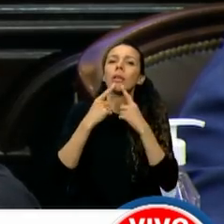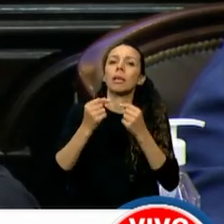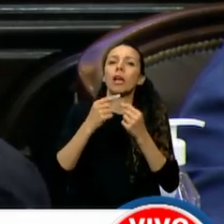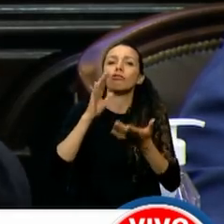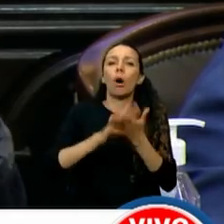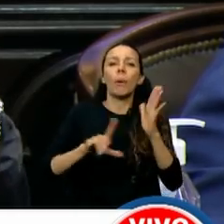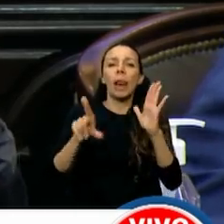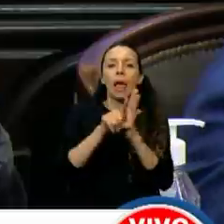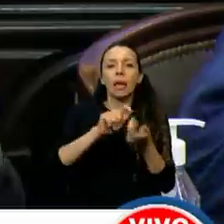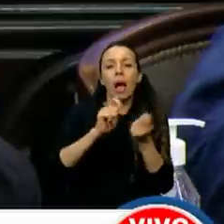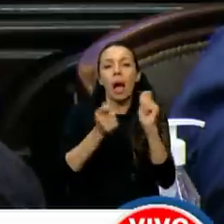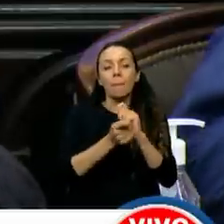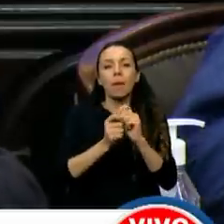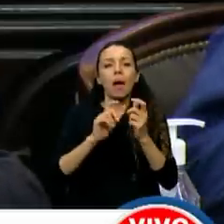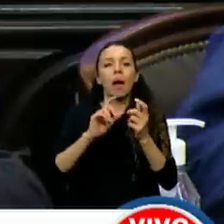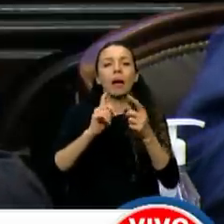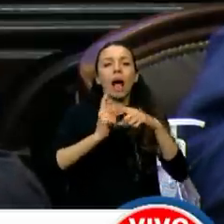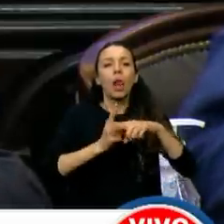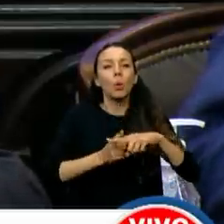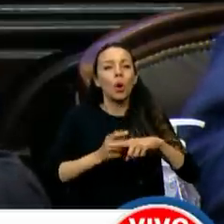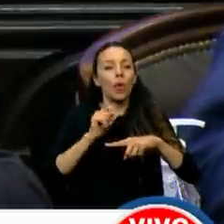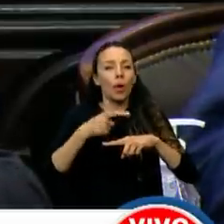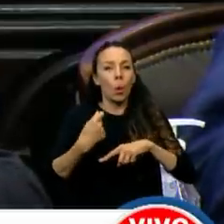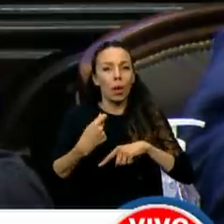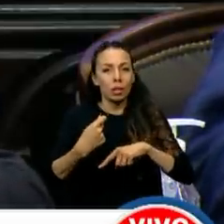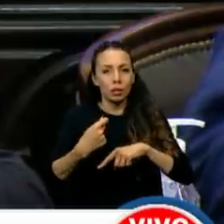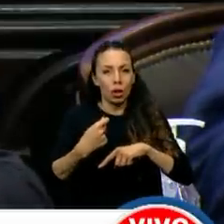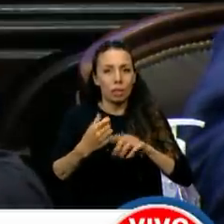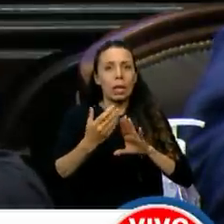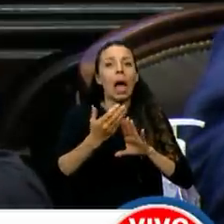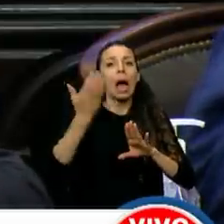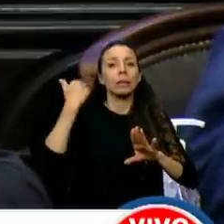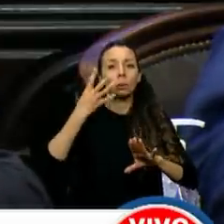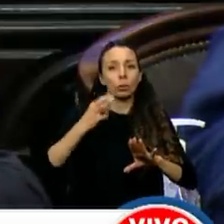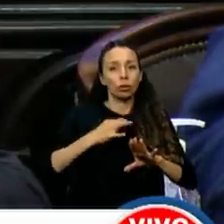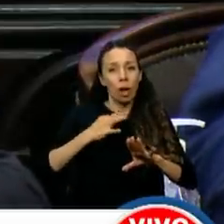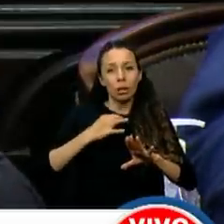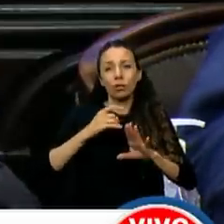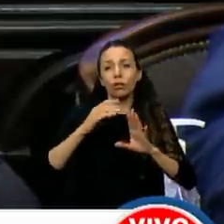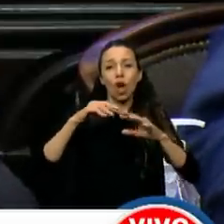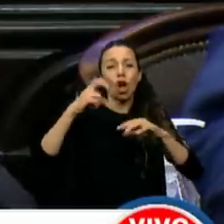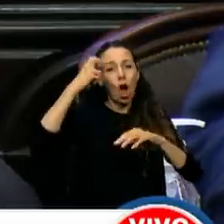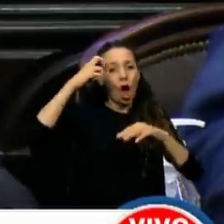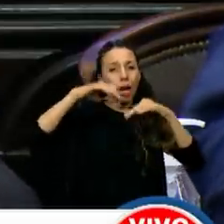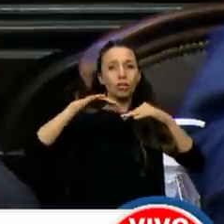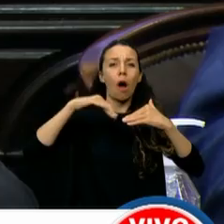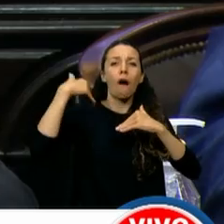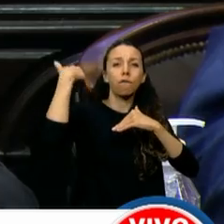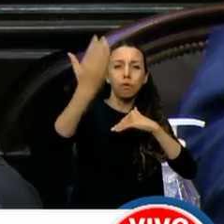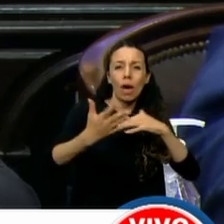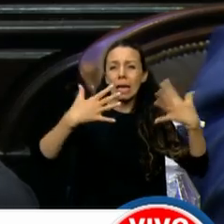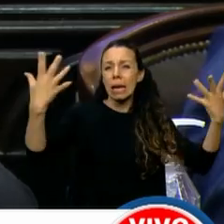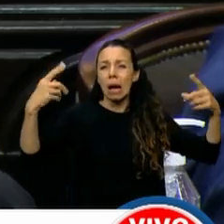hace cuatro años con una bata sacan mal fuera de este congreso y hoy tenemos una